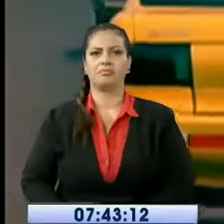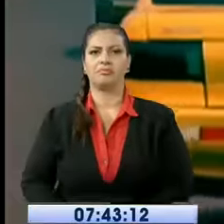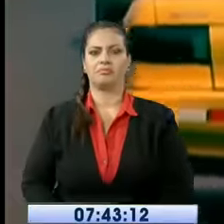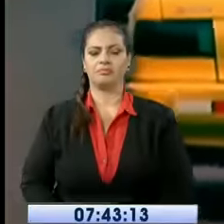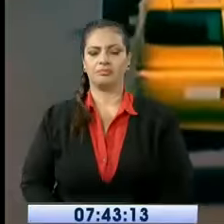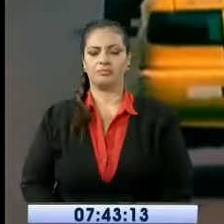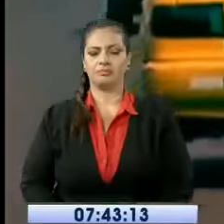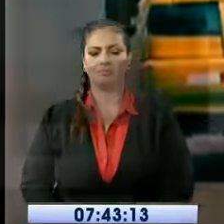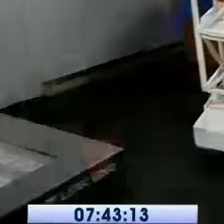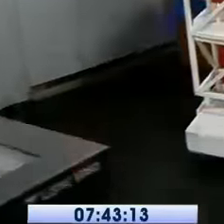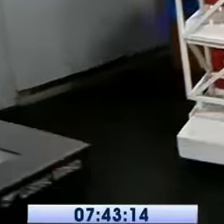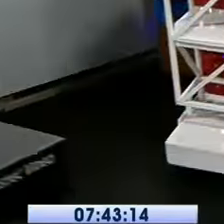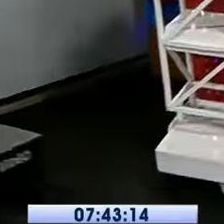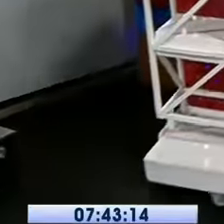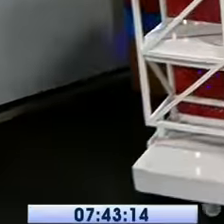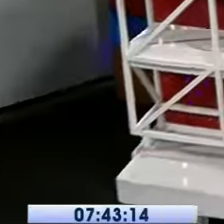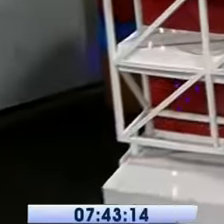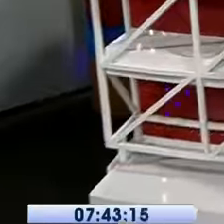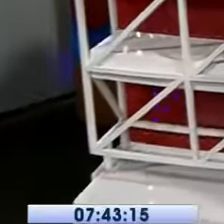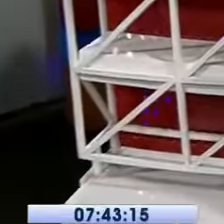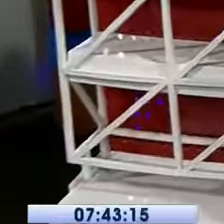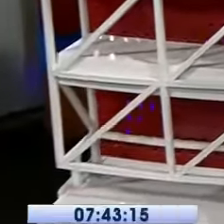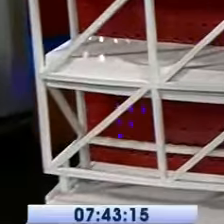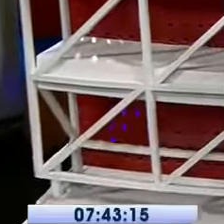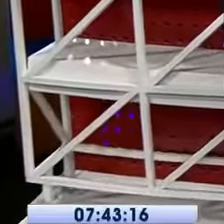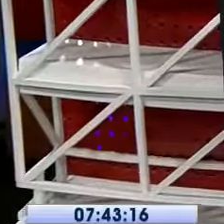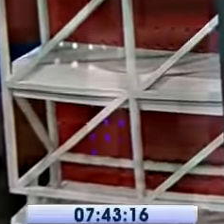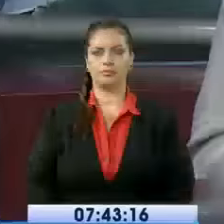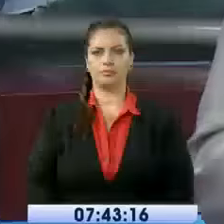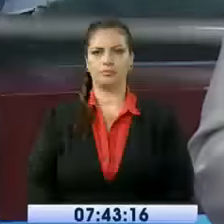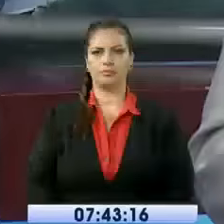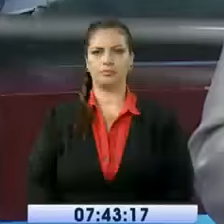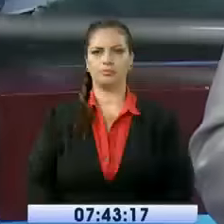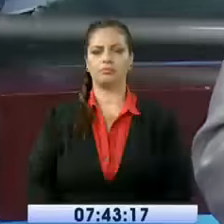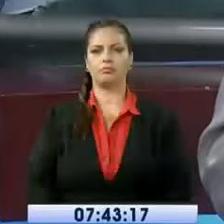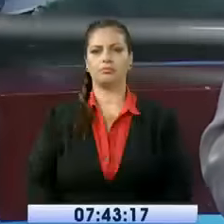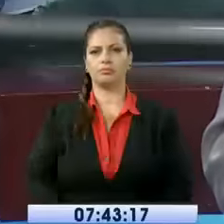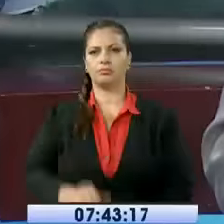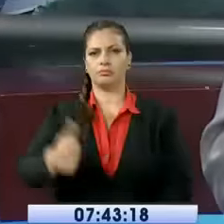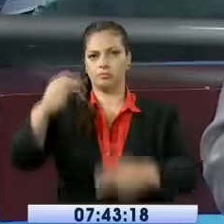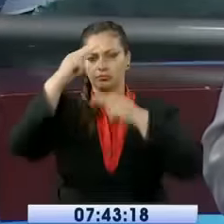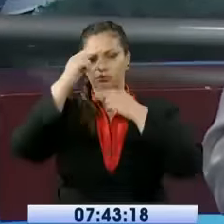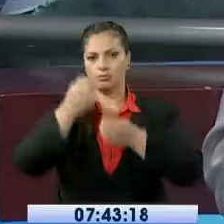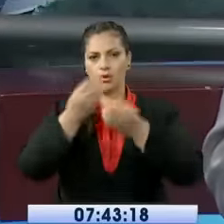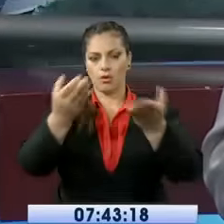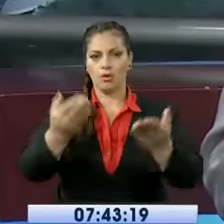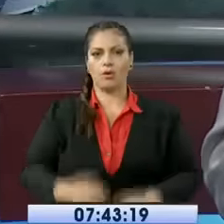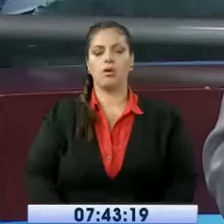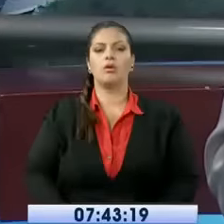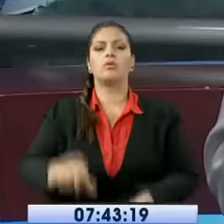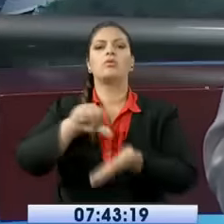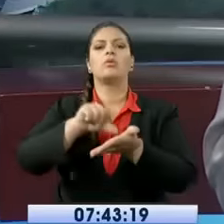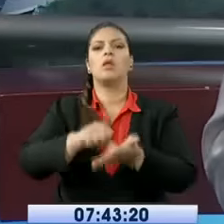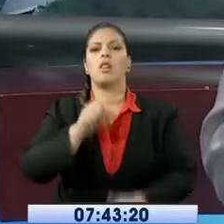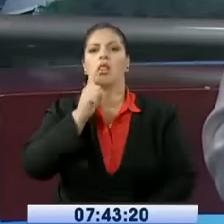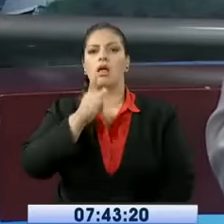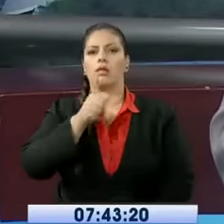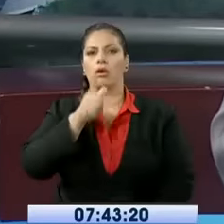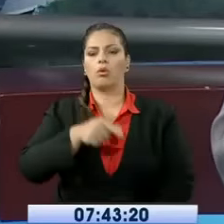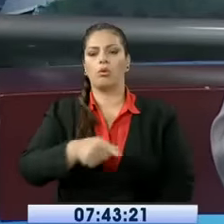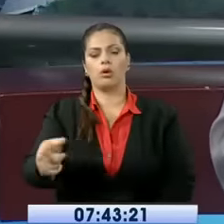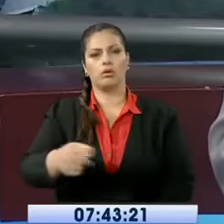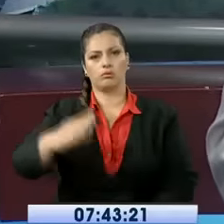Falconi. En otro tema, les informamos que un cabo del ejército falleció y otros 5 militares